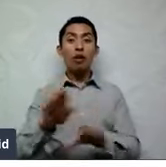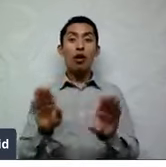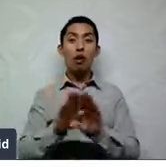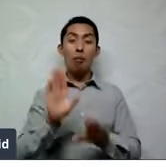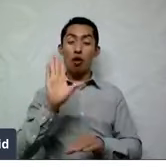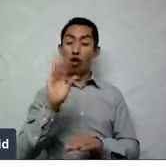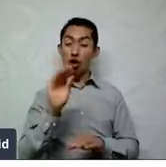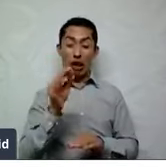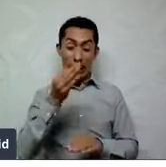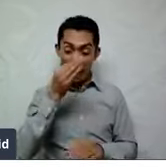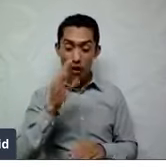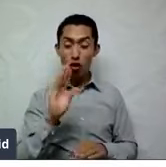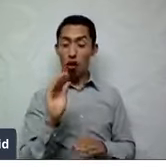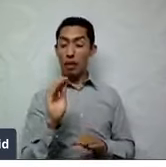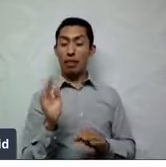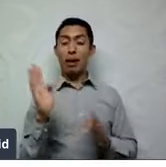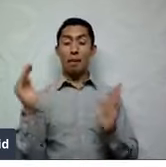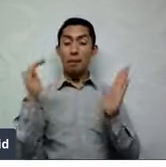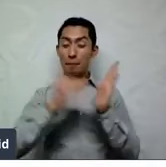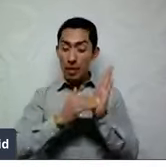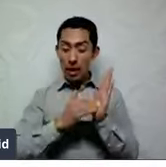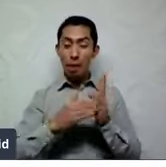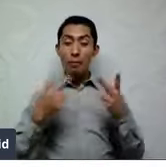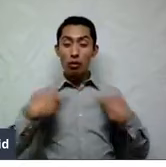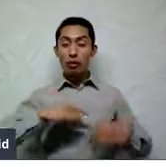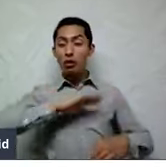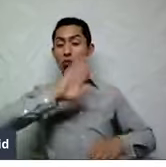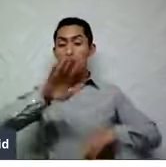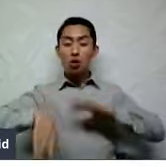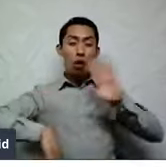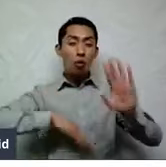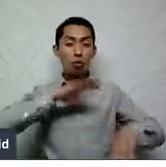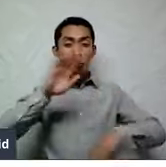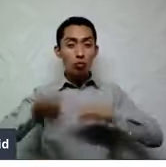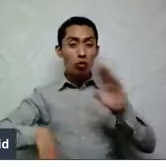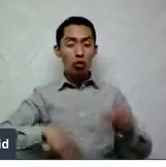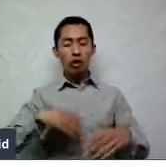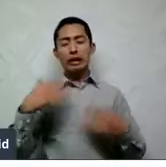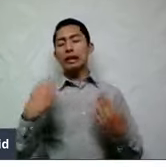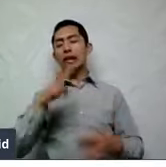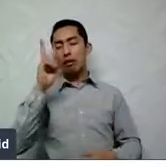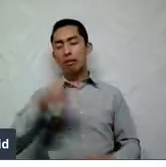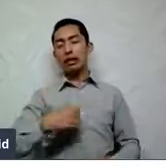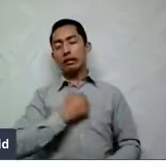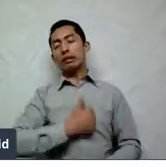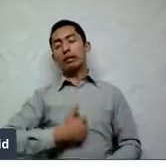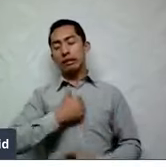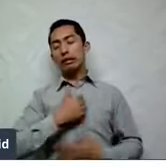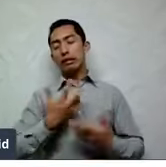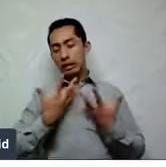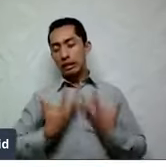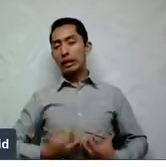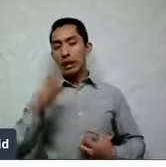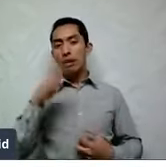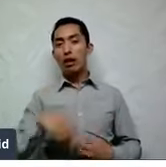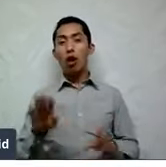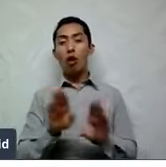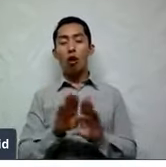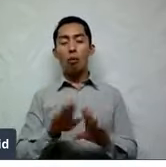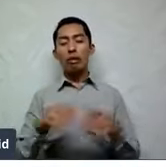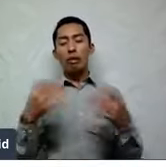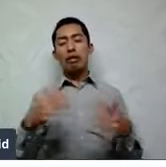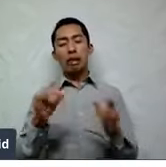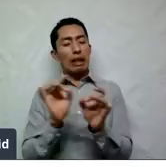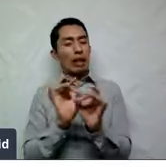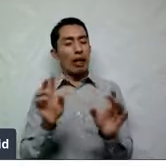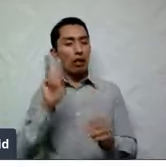90,000 fallecimientos en nuestros conciudadanos realmente es algo muy triste y bastante delicado.